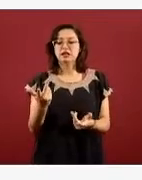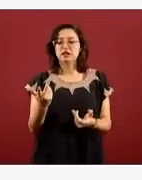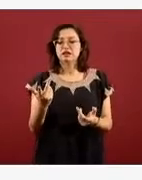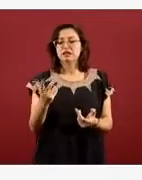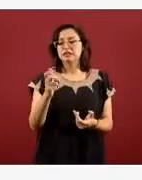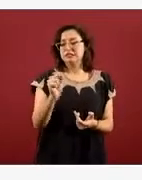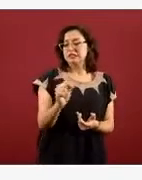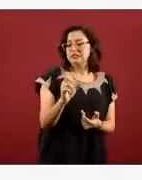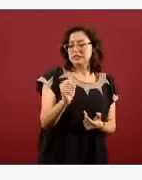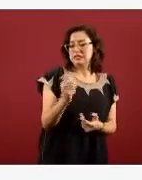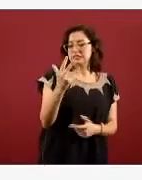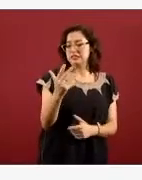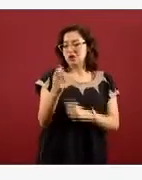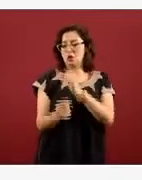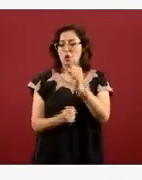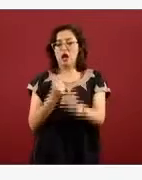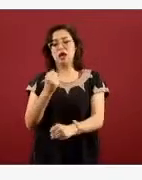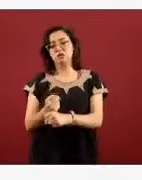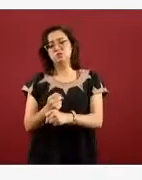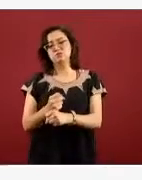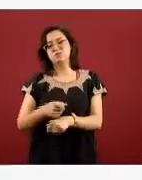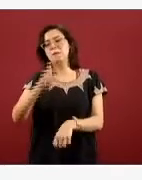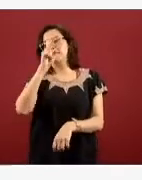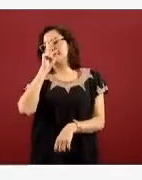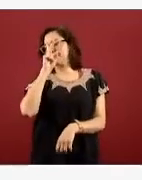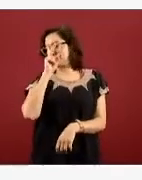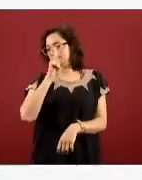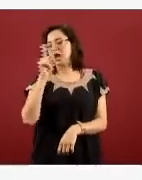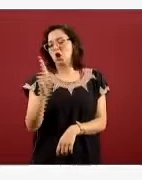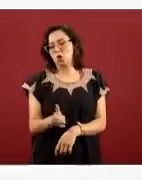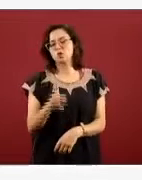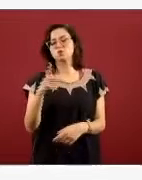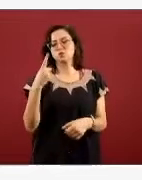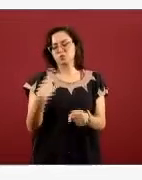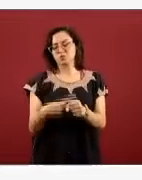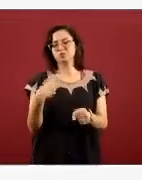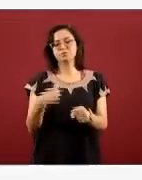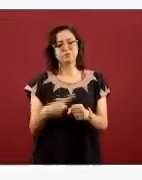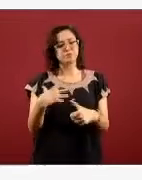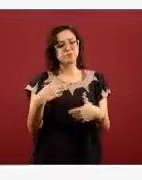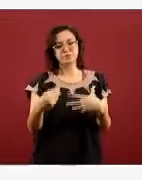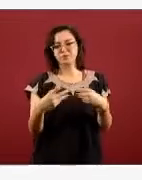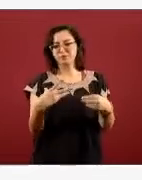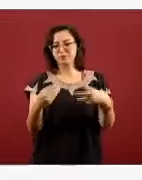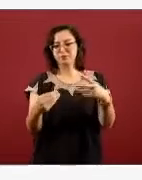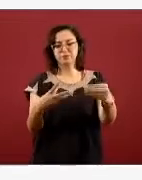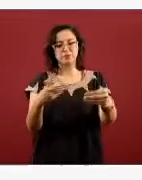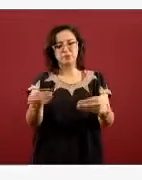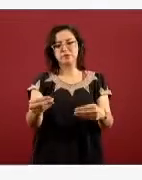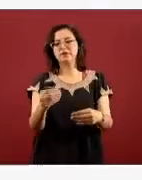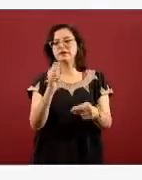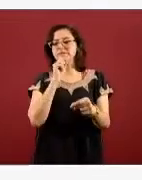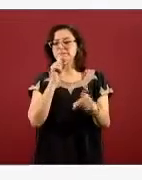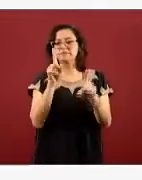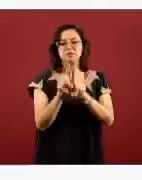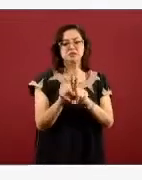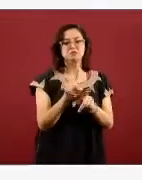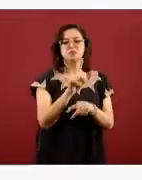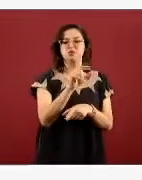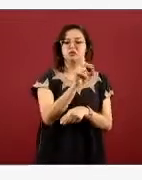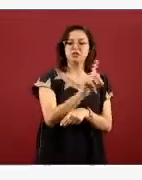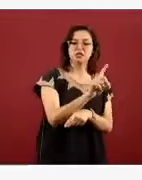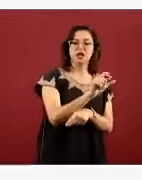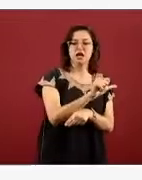de 65 años, los que están prácticamente también a la misma distribución que los de 30